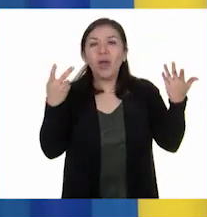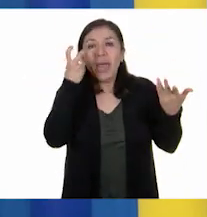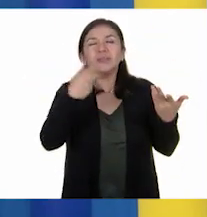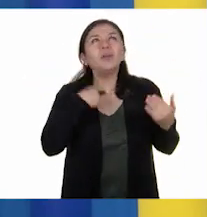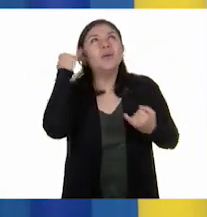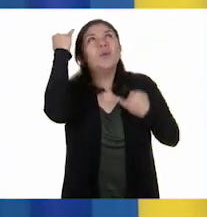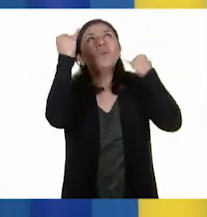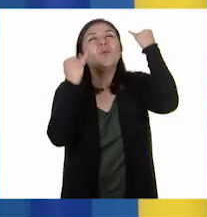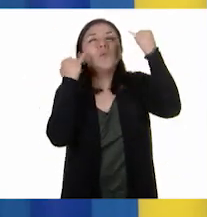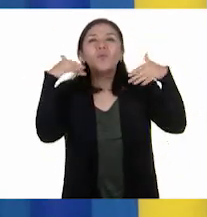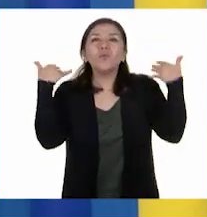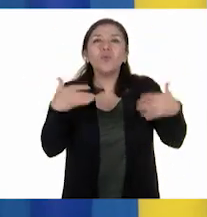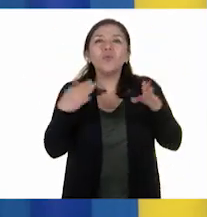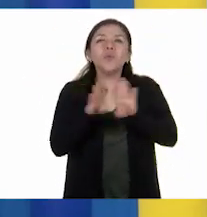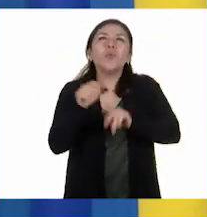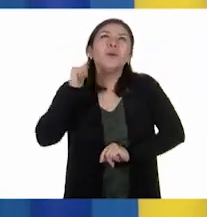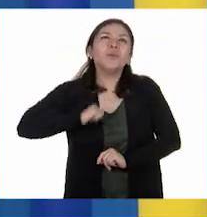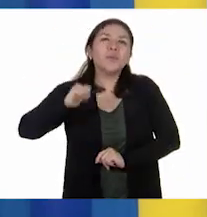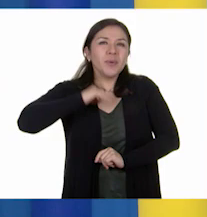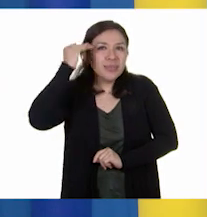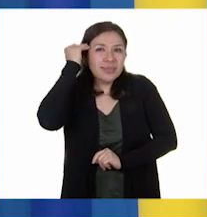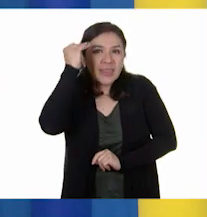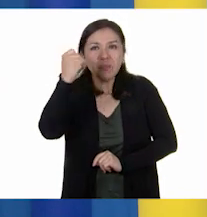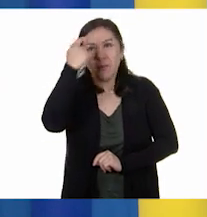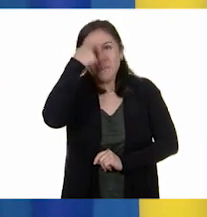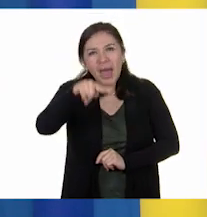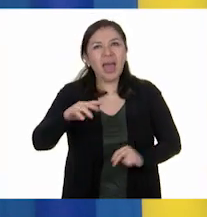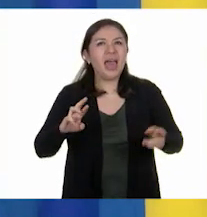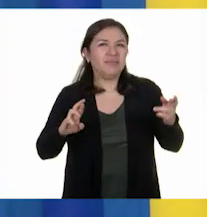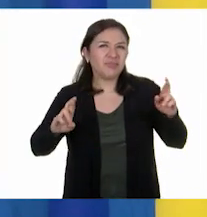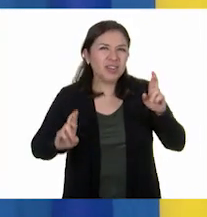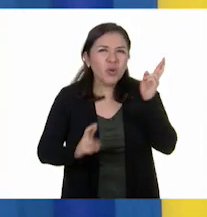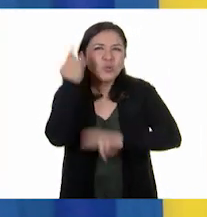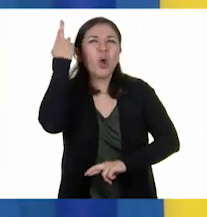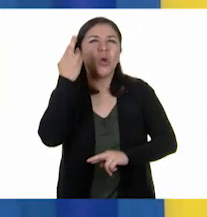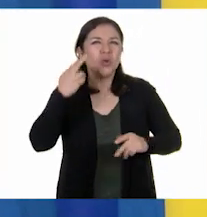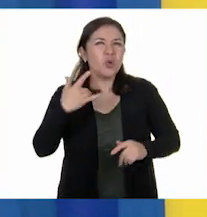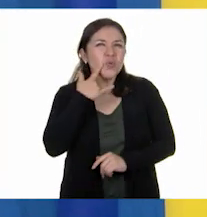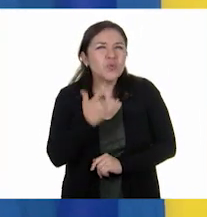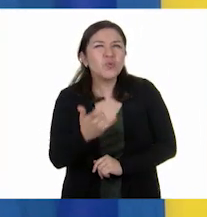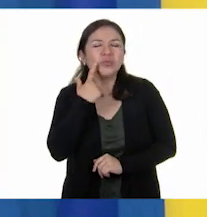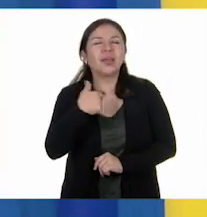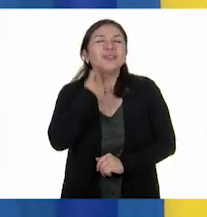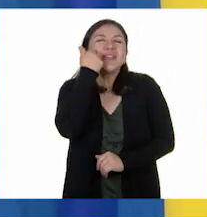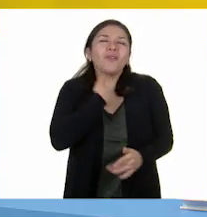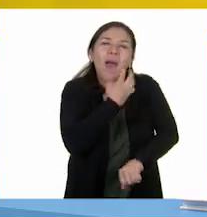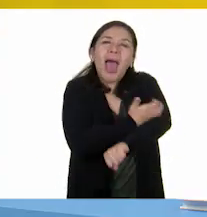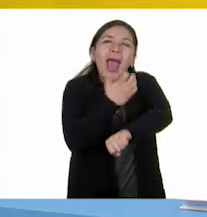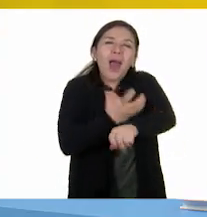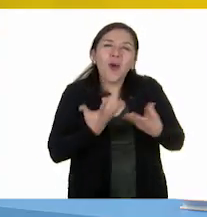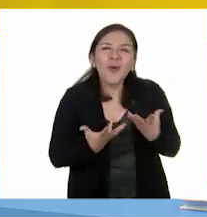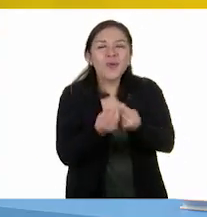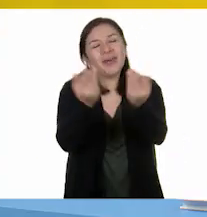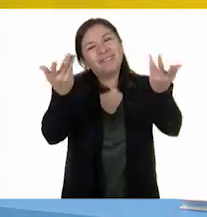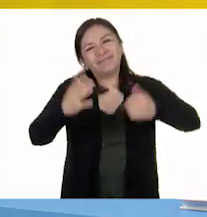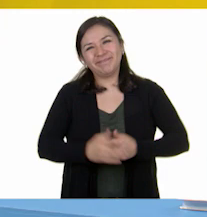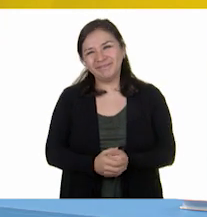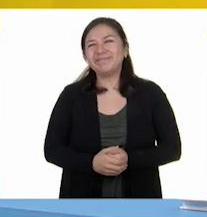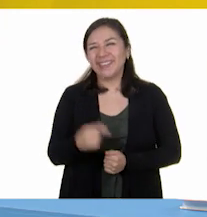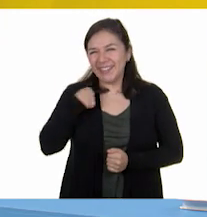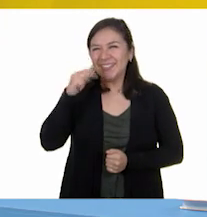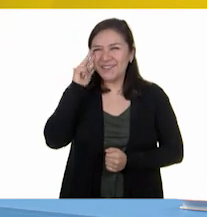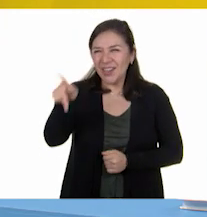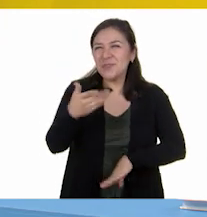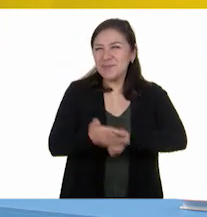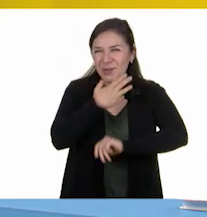volar mi imaginación hacia esas épocas de lucha y de revolución y digo, ay, yo lo hubiera acompañado. Me alegra verte